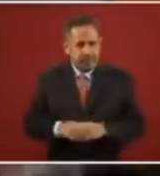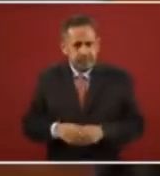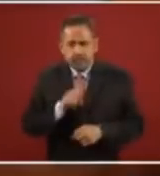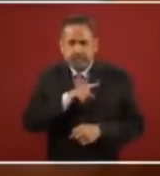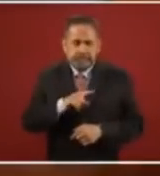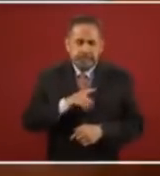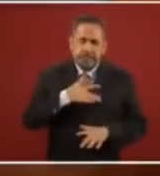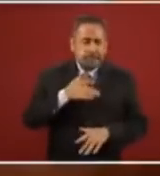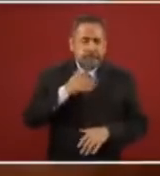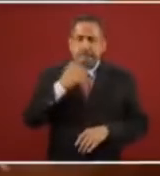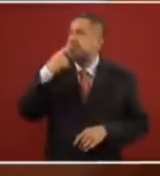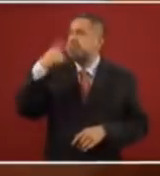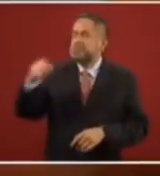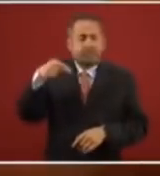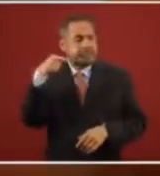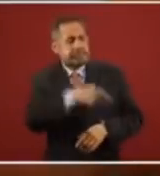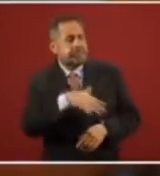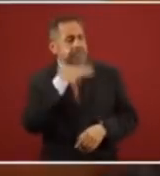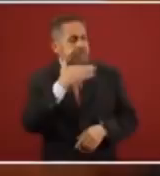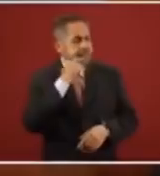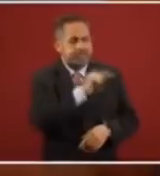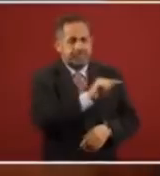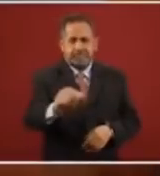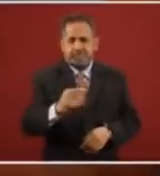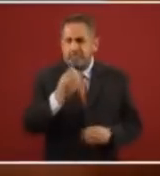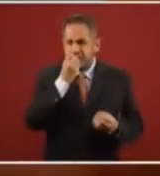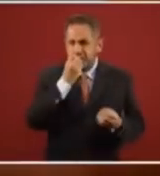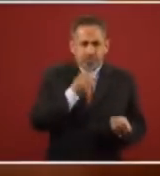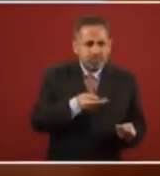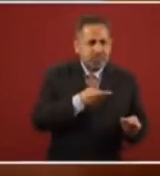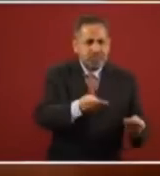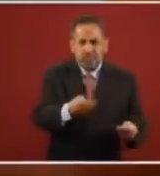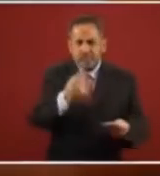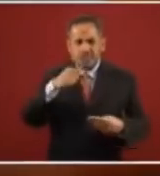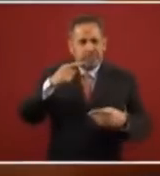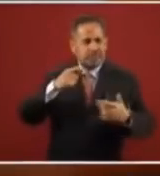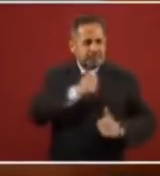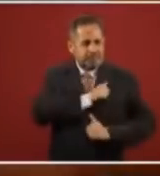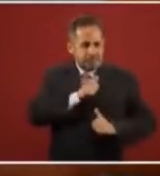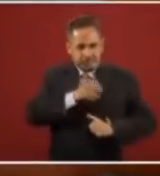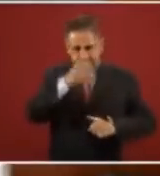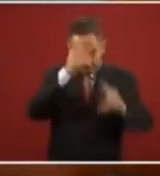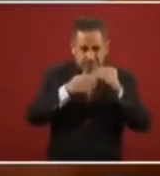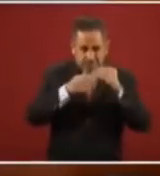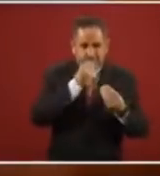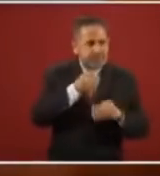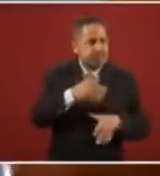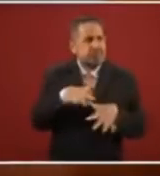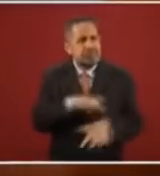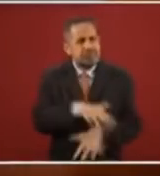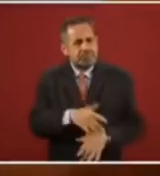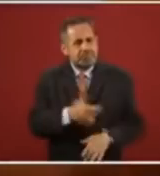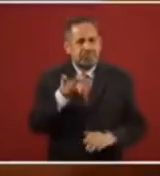denunció la corrupción del alimento que le dan a los cadetes, de la serie